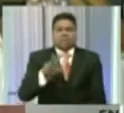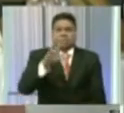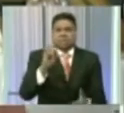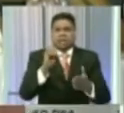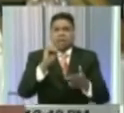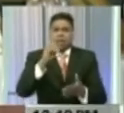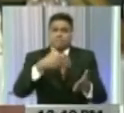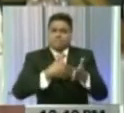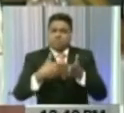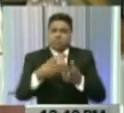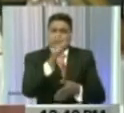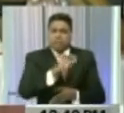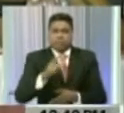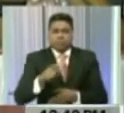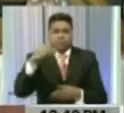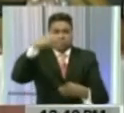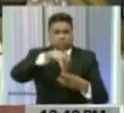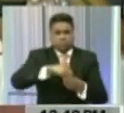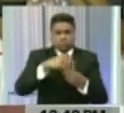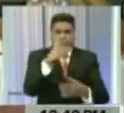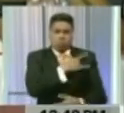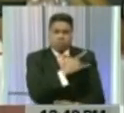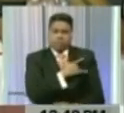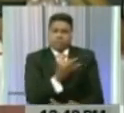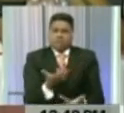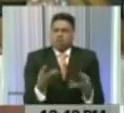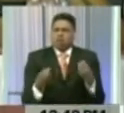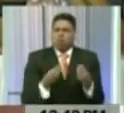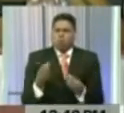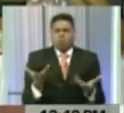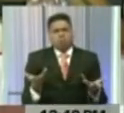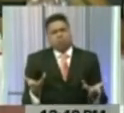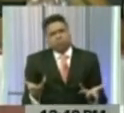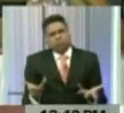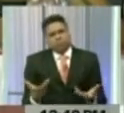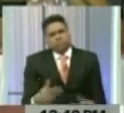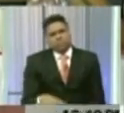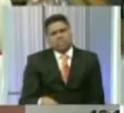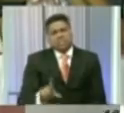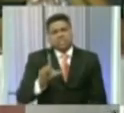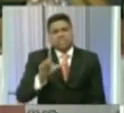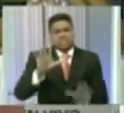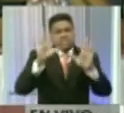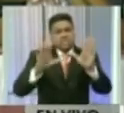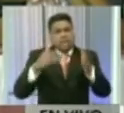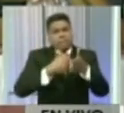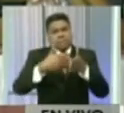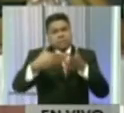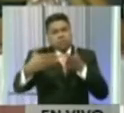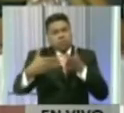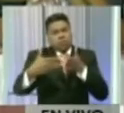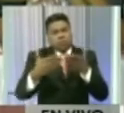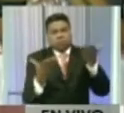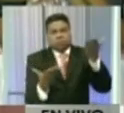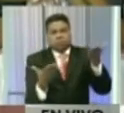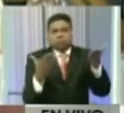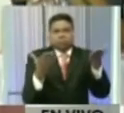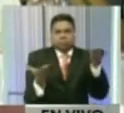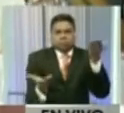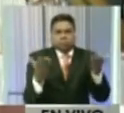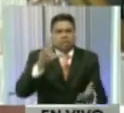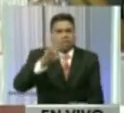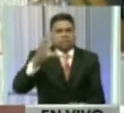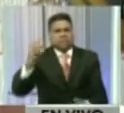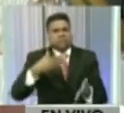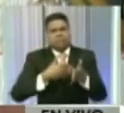habitantes. Que tenemos que mantenerlo. 10 millones de estudiantes de 30 millones. De